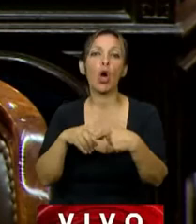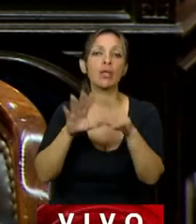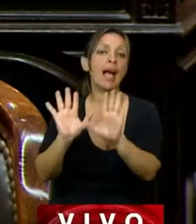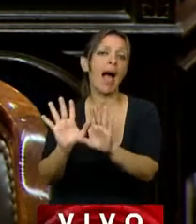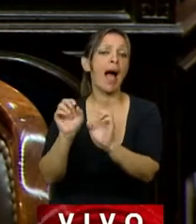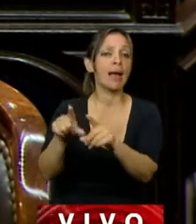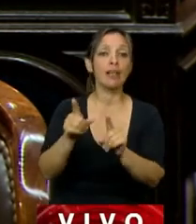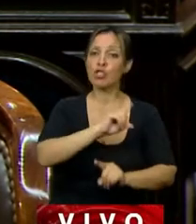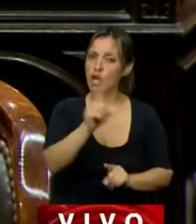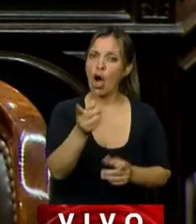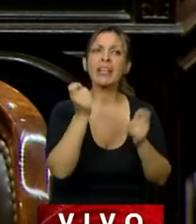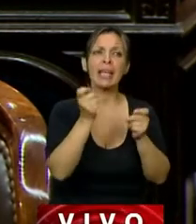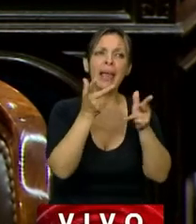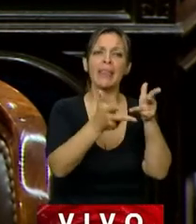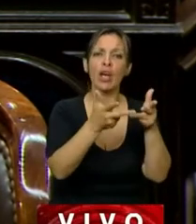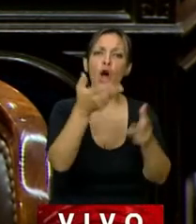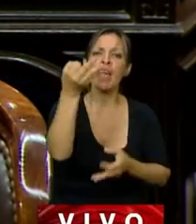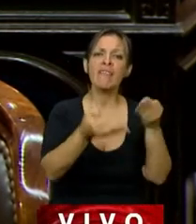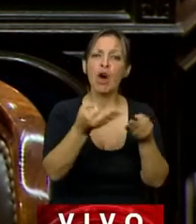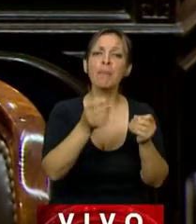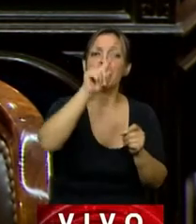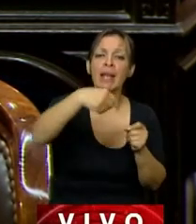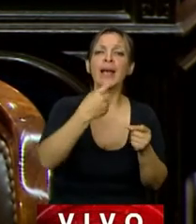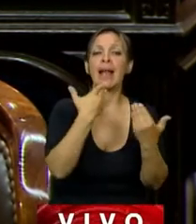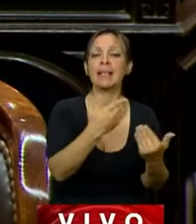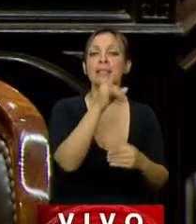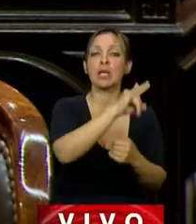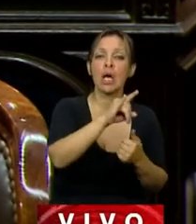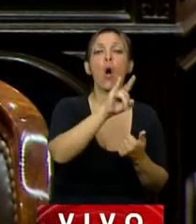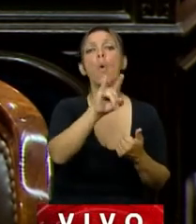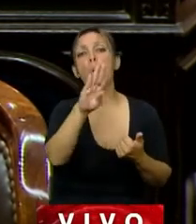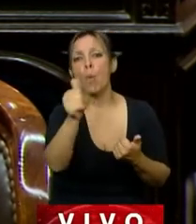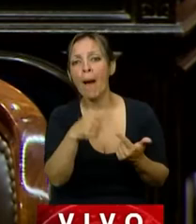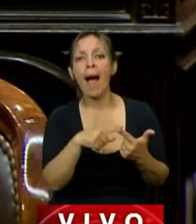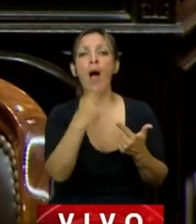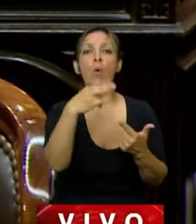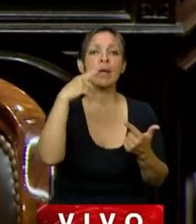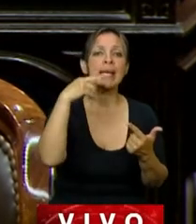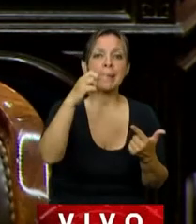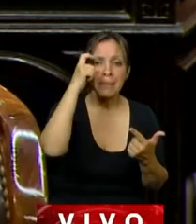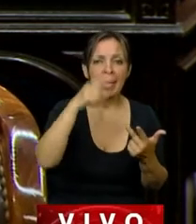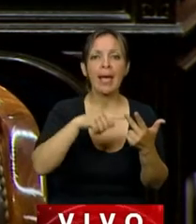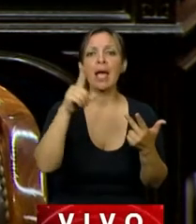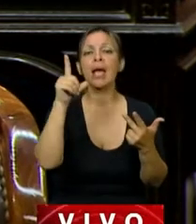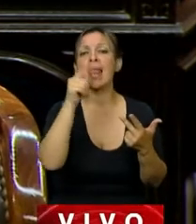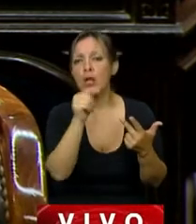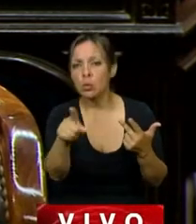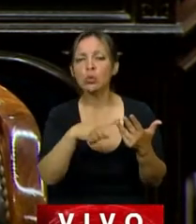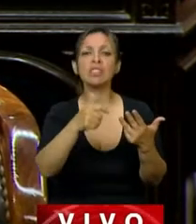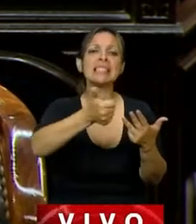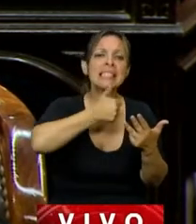No, las instituciones universitarias, la UBA, la UNIPE, la ANUS,